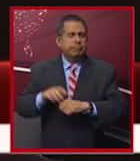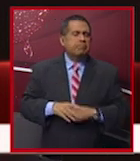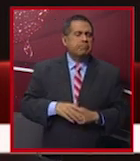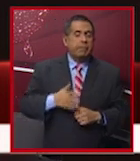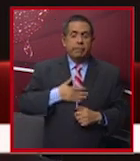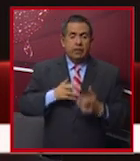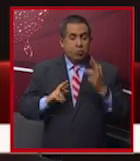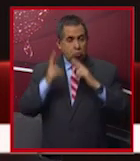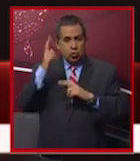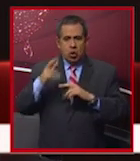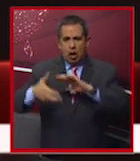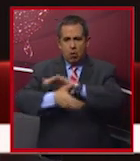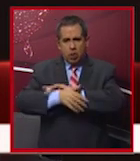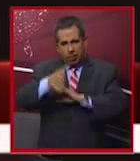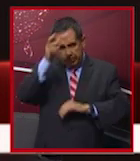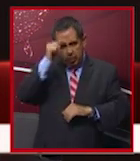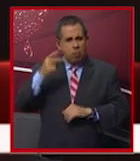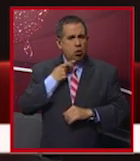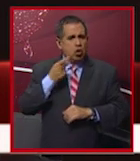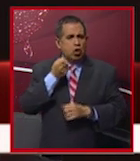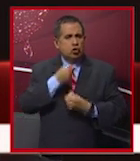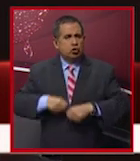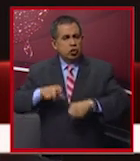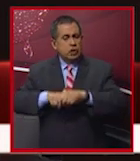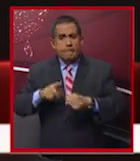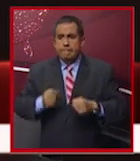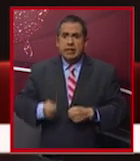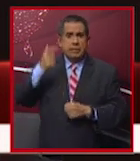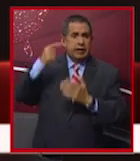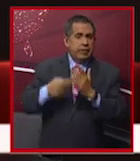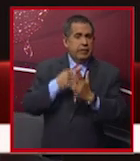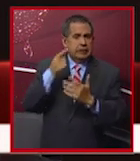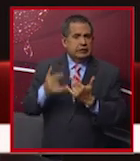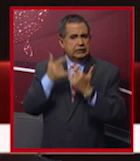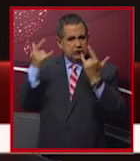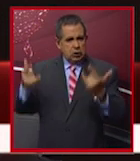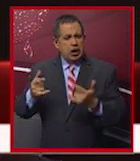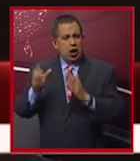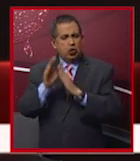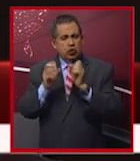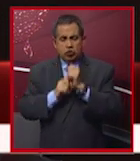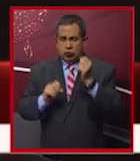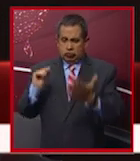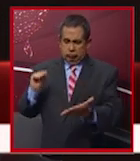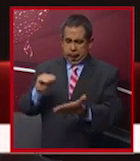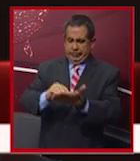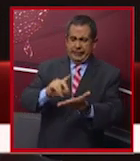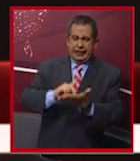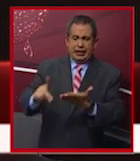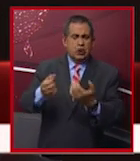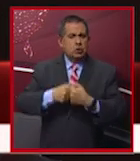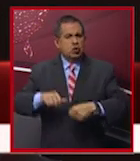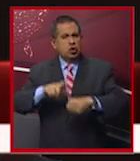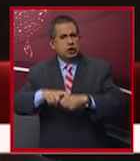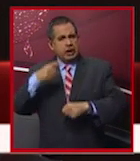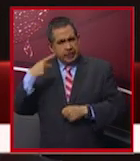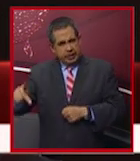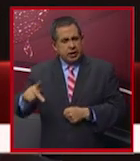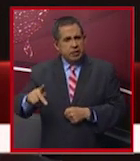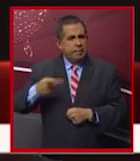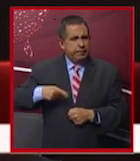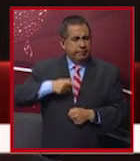un pacto político y social que reconoció por primera vez en la historia de las constituciones los derechos sociales del pueblo y estableció